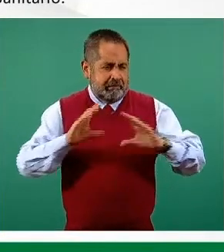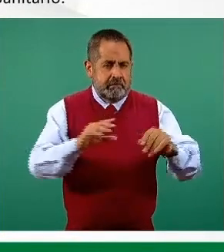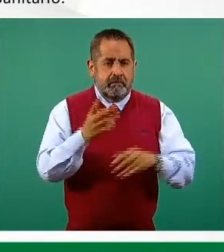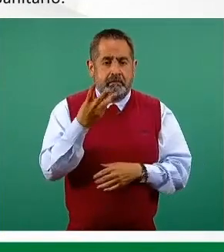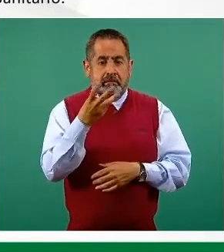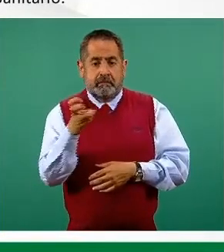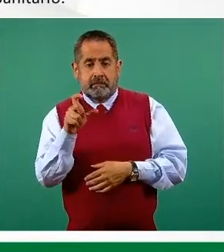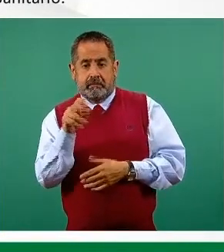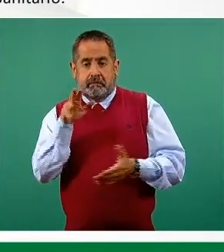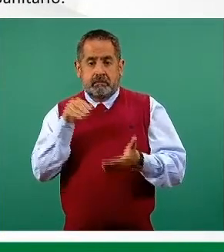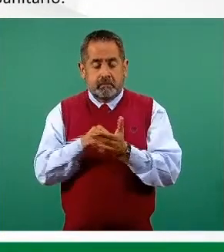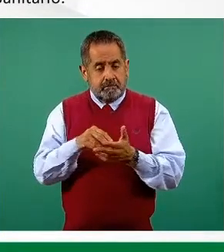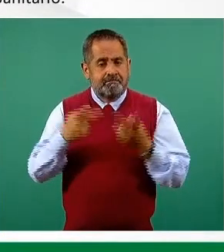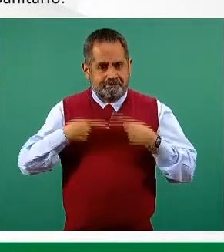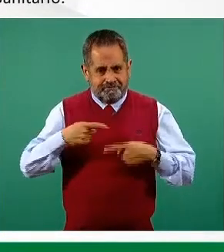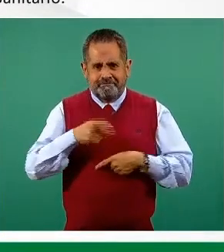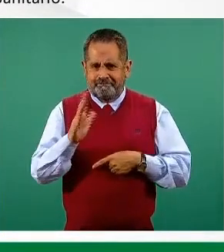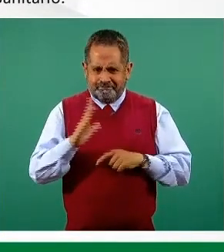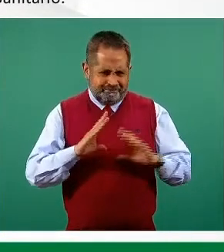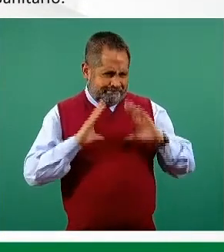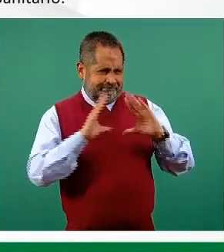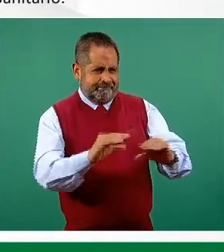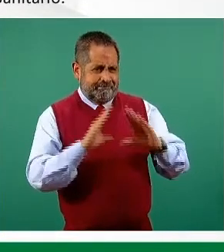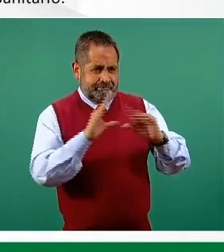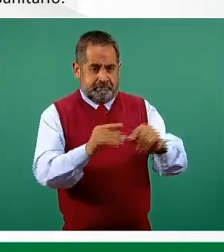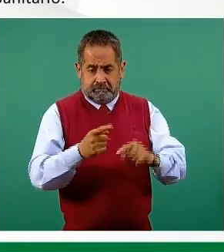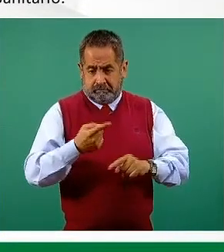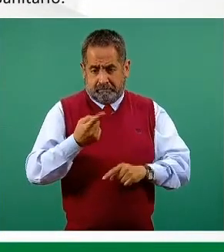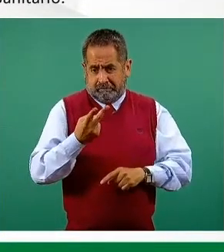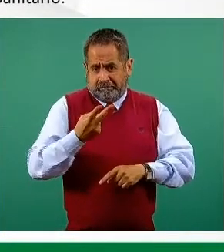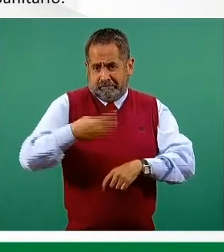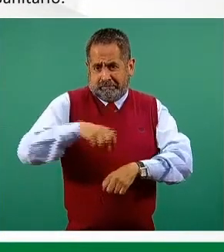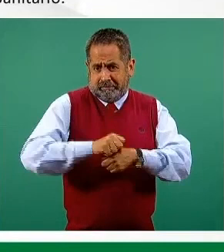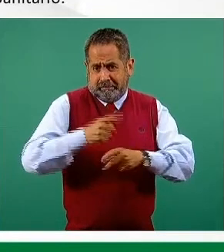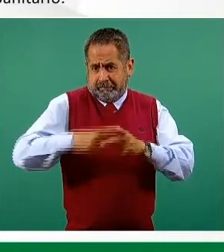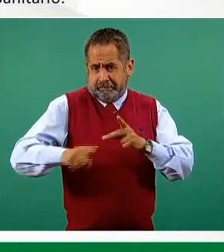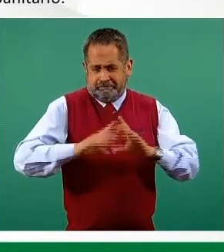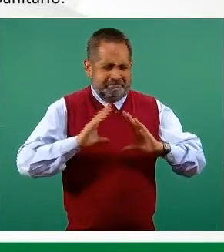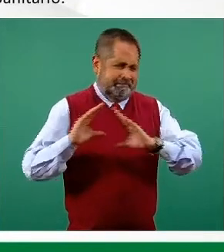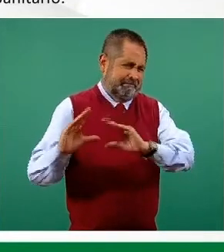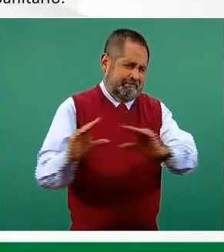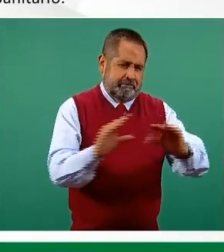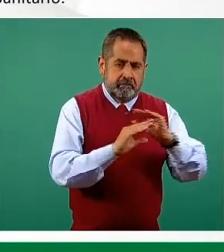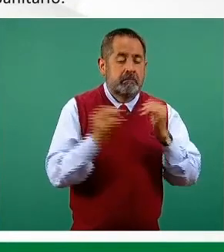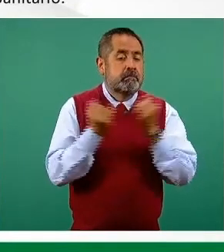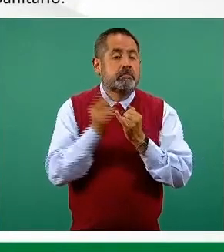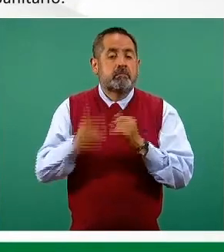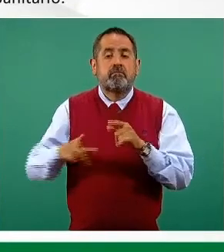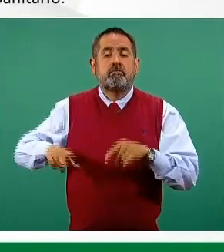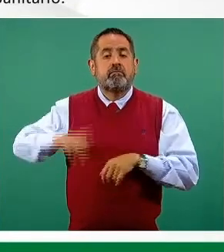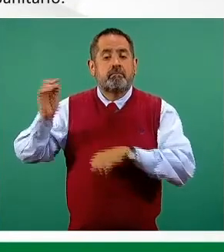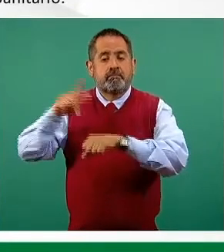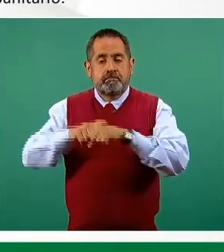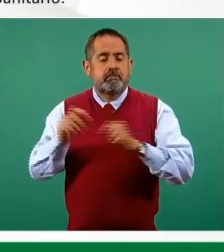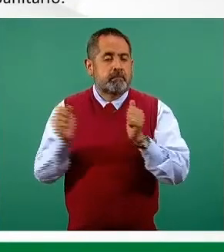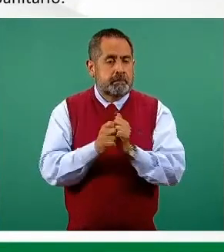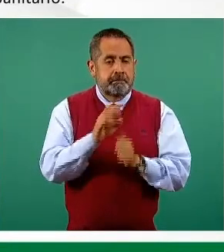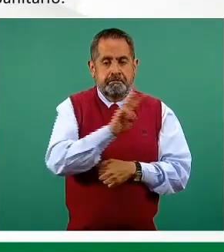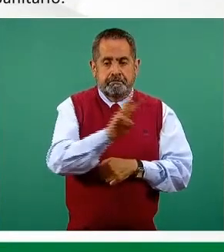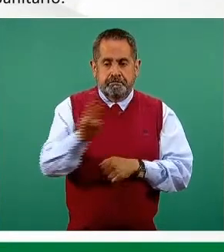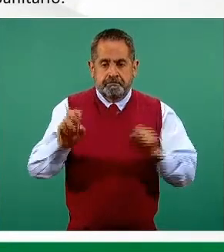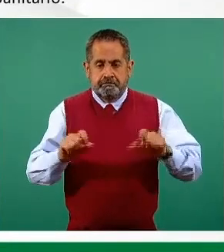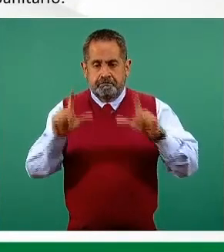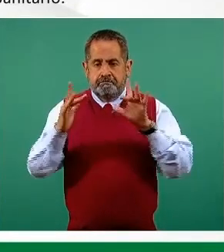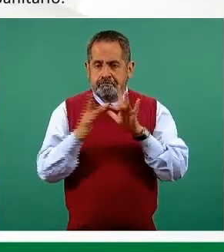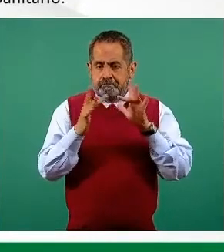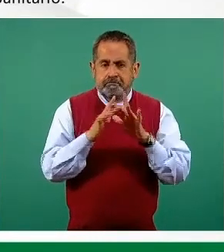329,000 personas fueron capacitadas en las primeras semanas. Establecimos, igual que el gobierno federal, una página de contacto